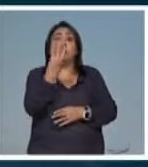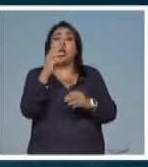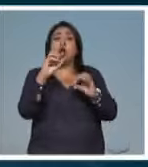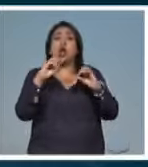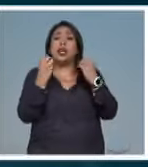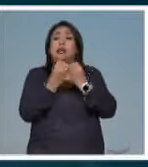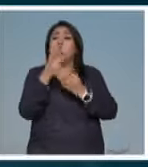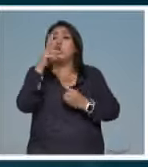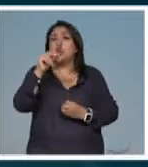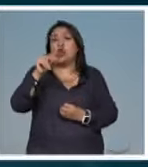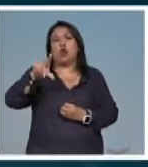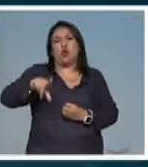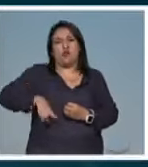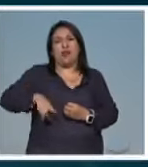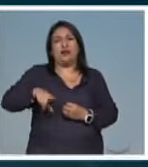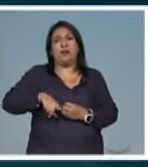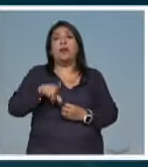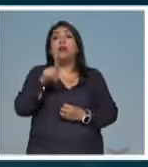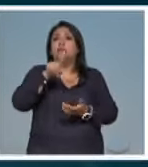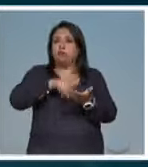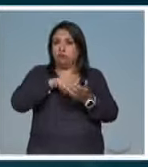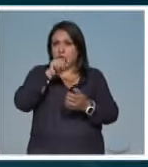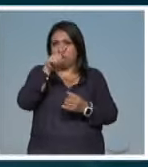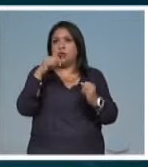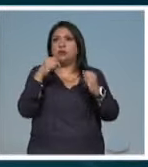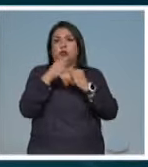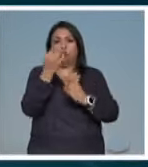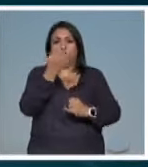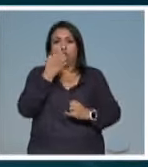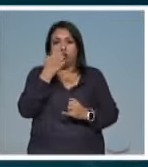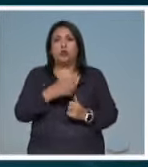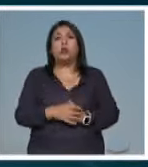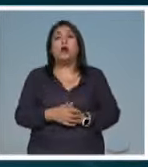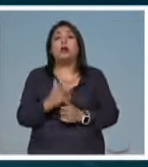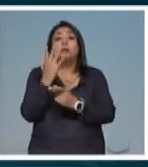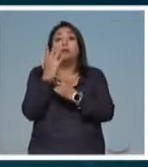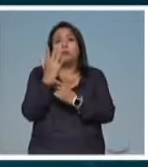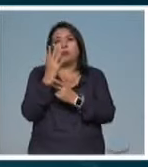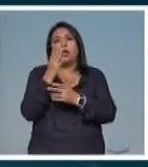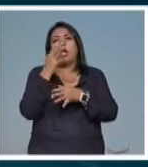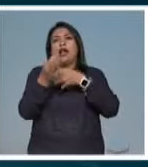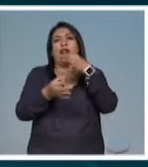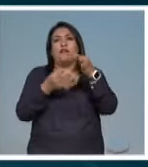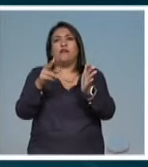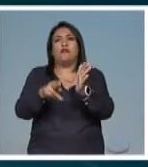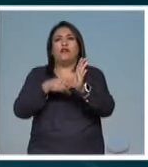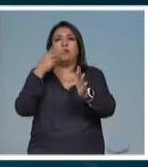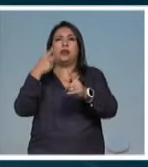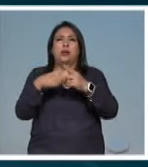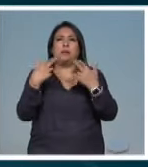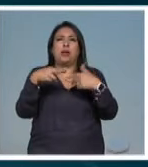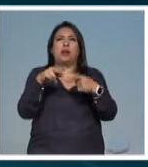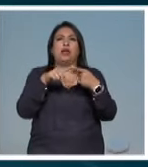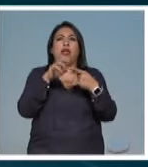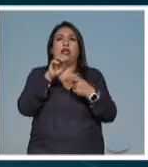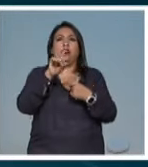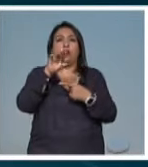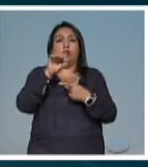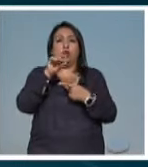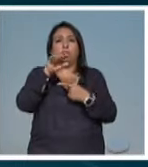no gubernamentales locales, incluyendo esta institución. De acuerdo con el comunicado firmado por académicos como Eduardo